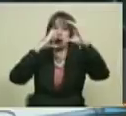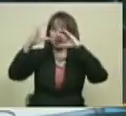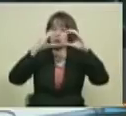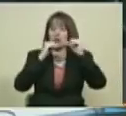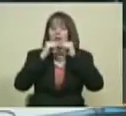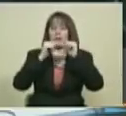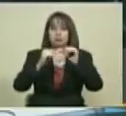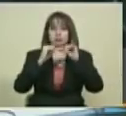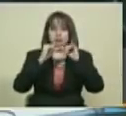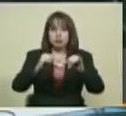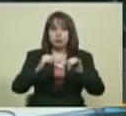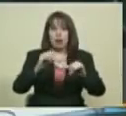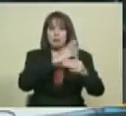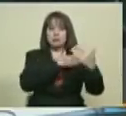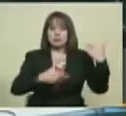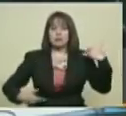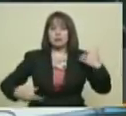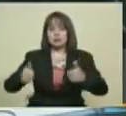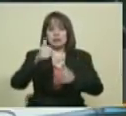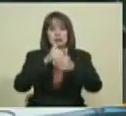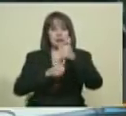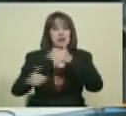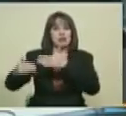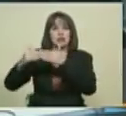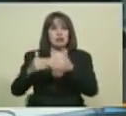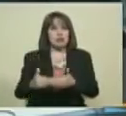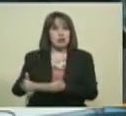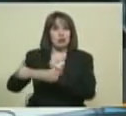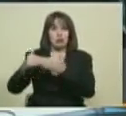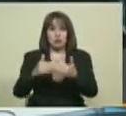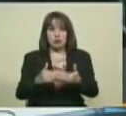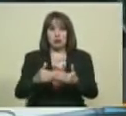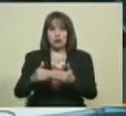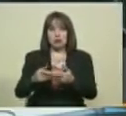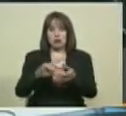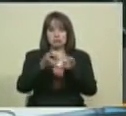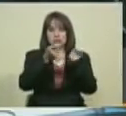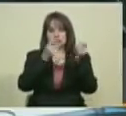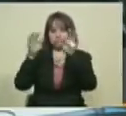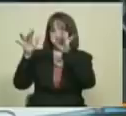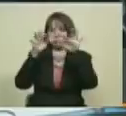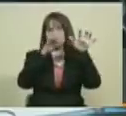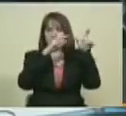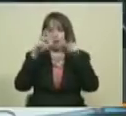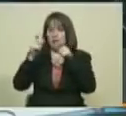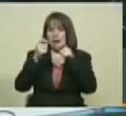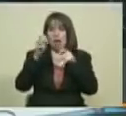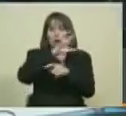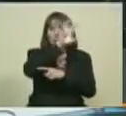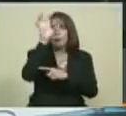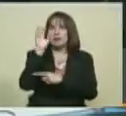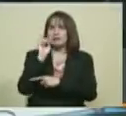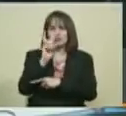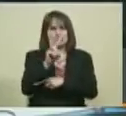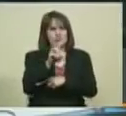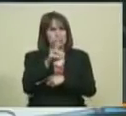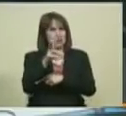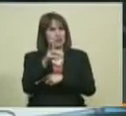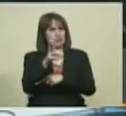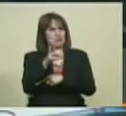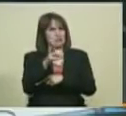el señor vicepresidente Mike Pence de este país extorsionaba a los países. En un momento parecía que estaba haciendo lobby,